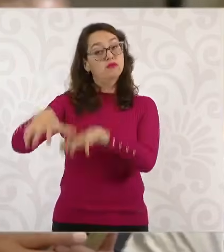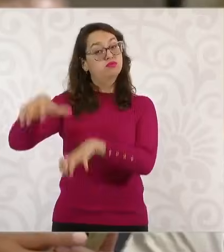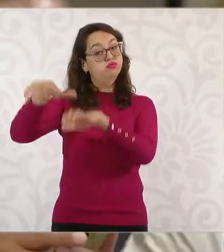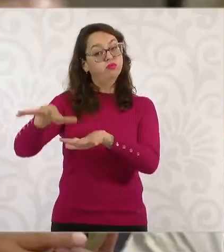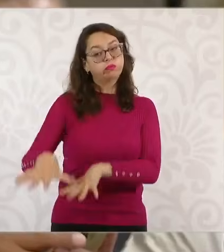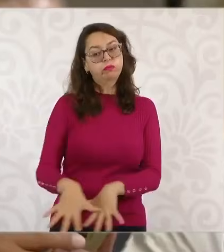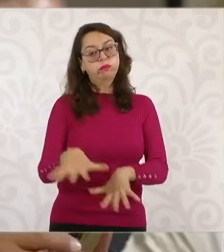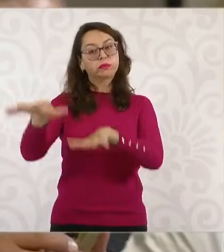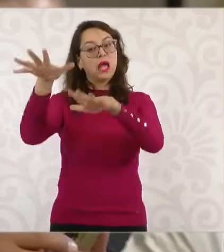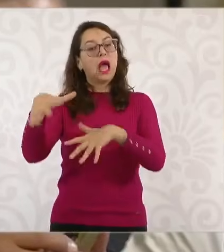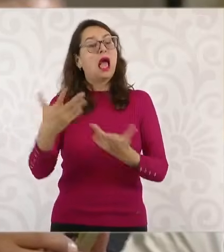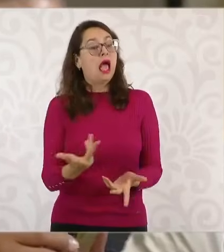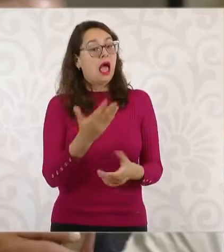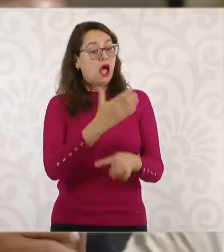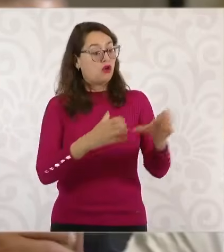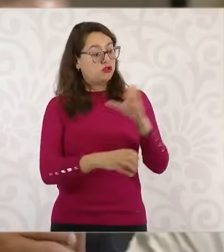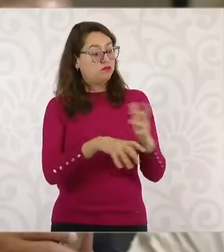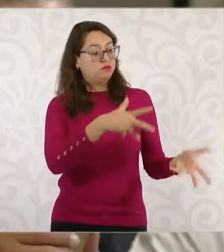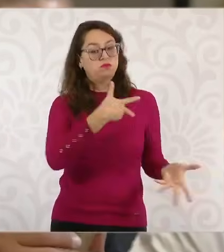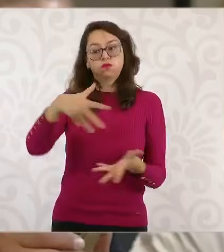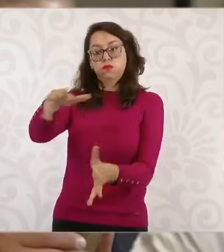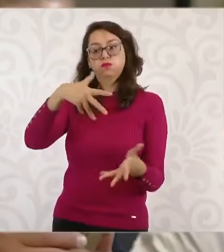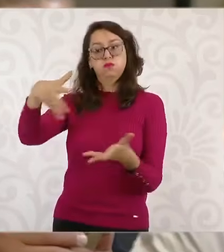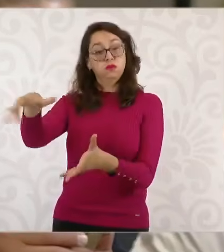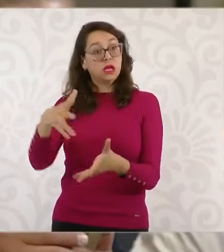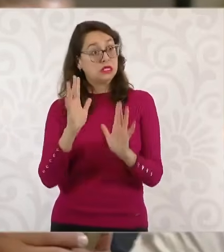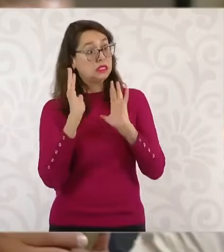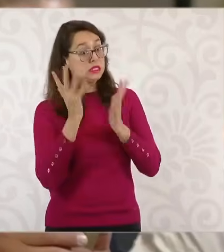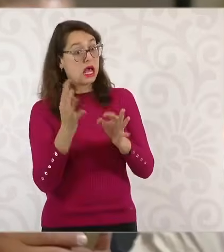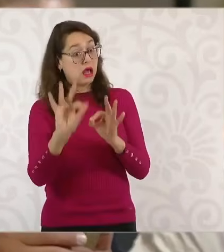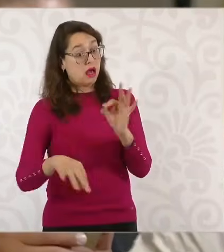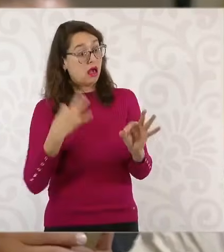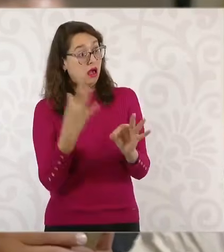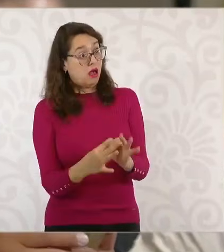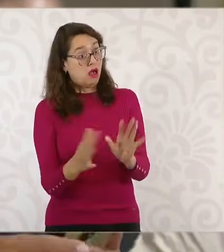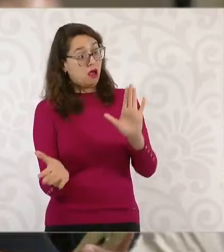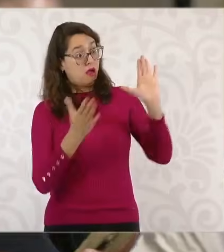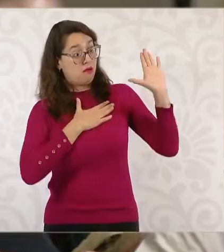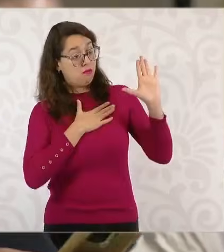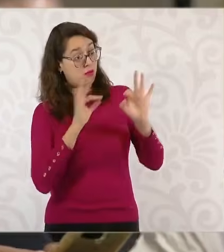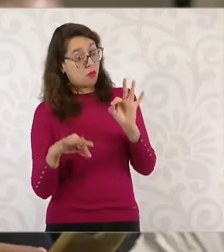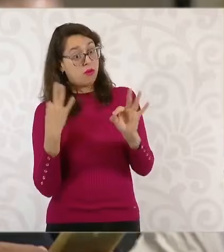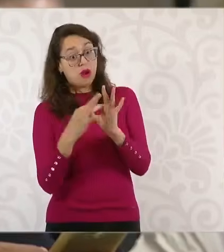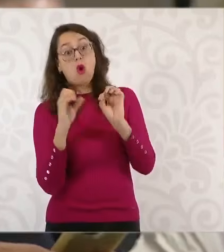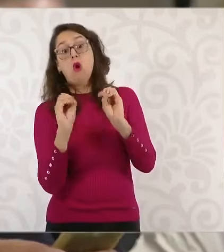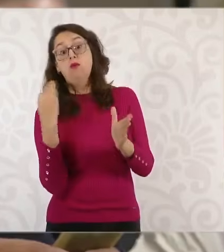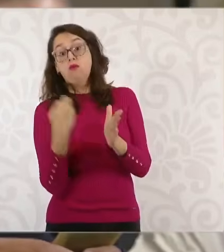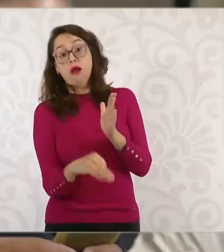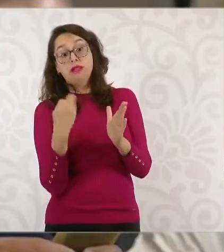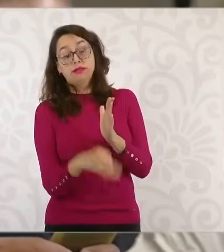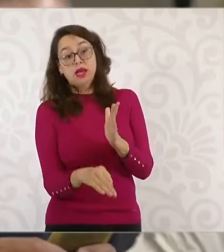afectaciones, ¿ya se acabó con el compromiso que tenía el gobierno federal? ¿Qué es lo que falta por resolver? ¿Cuál